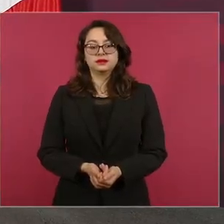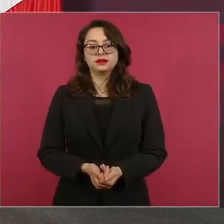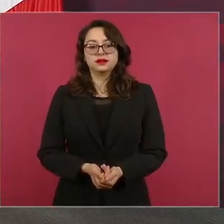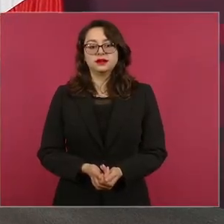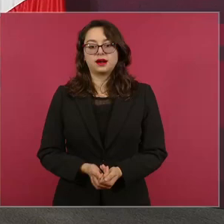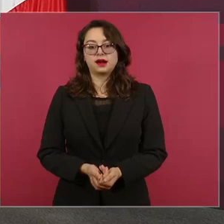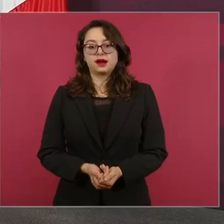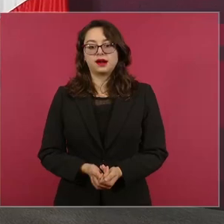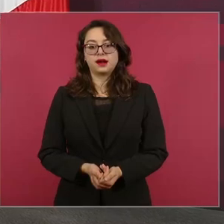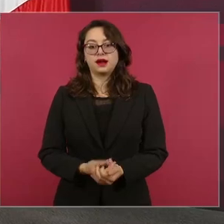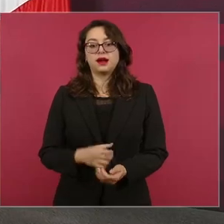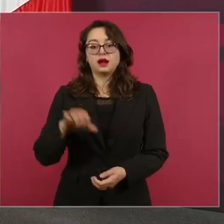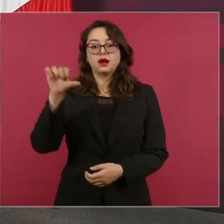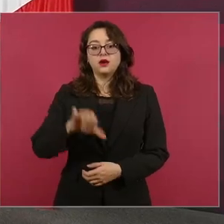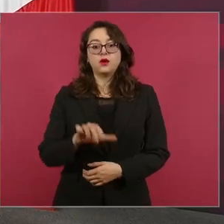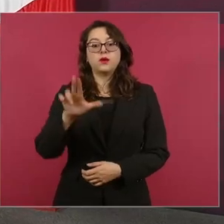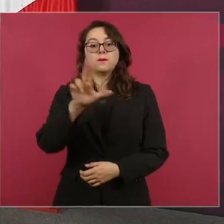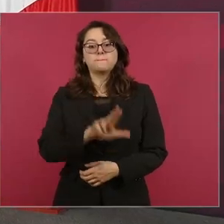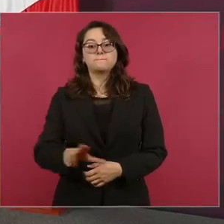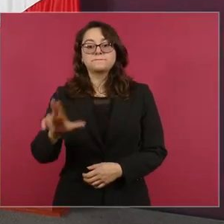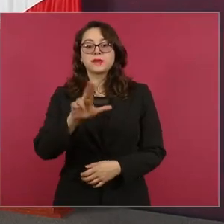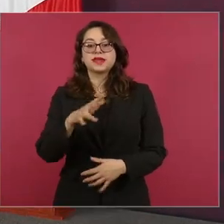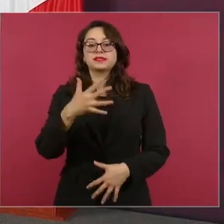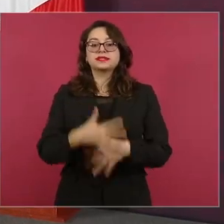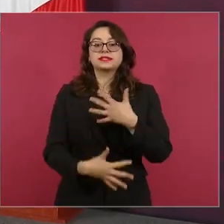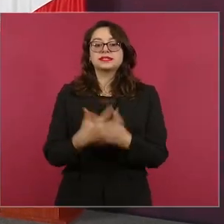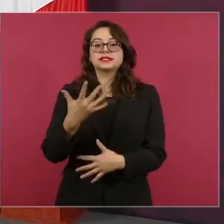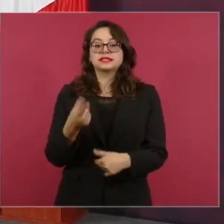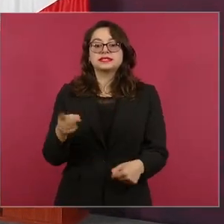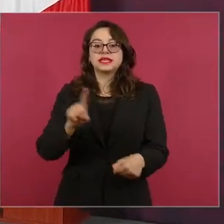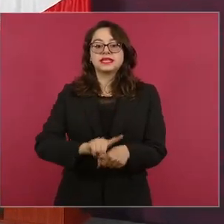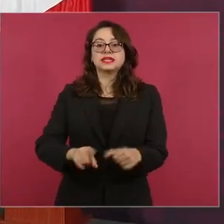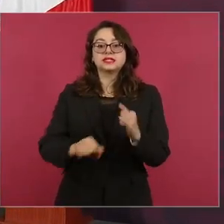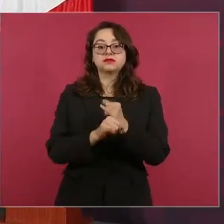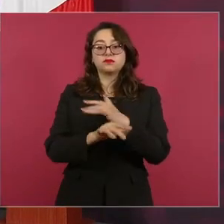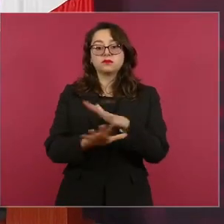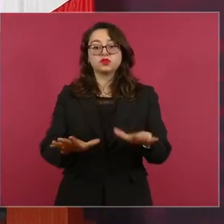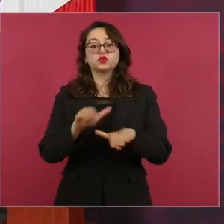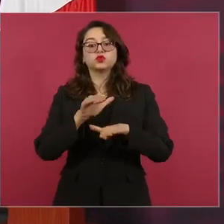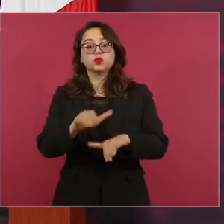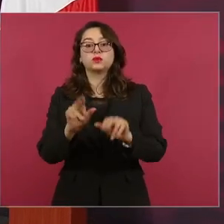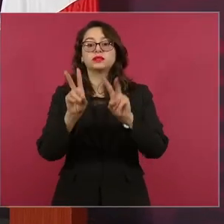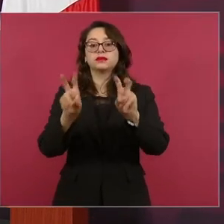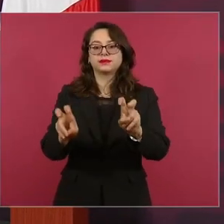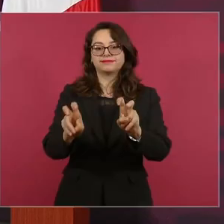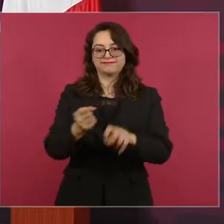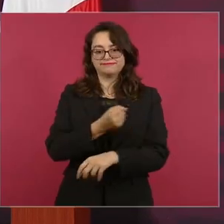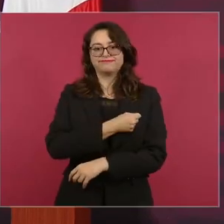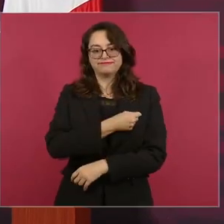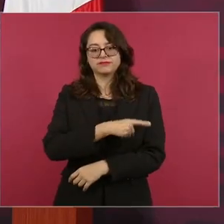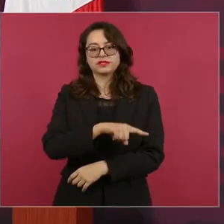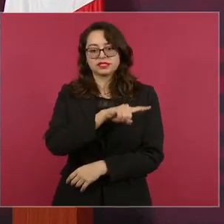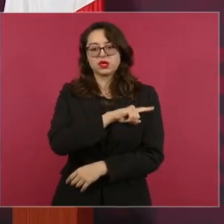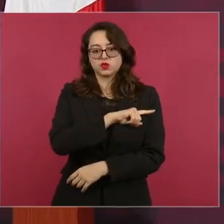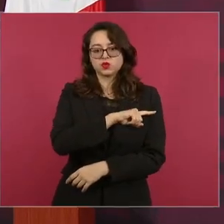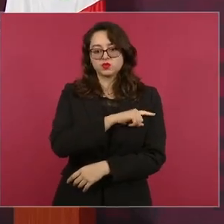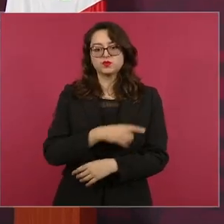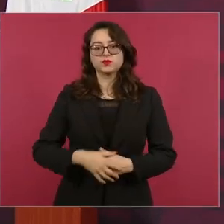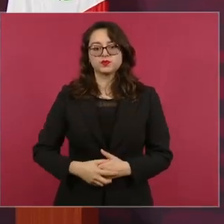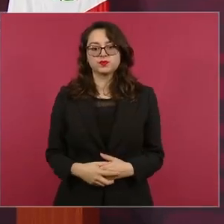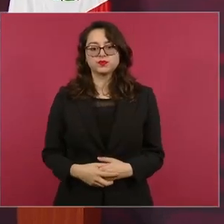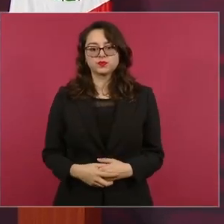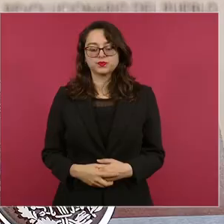como lo hacemos cada 15 días, informamos sobre la situación de salud, el avance